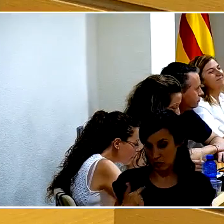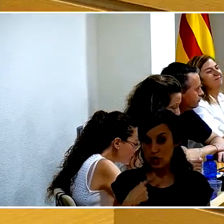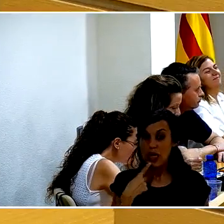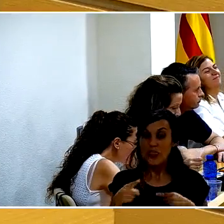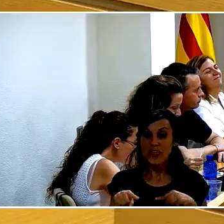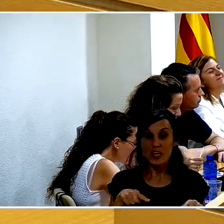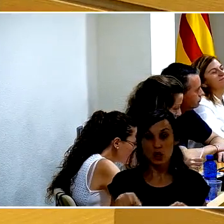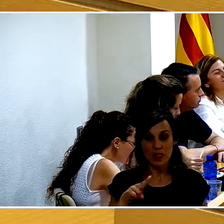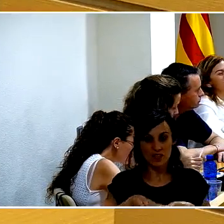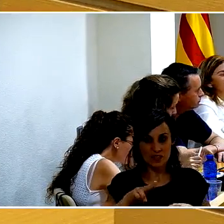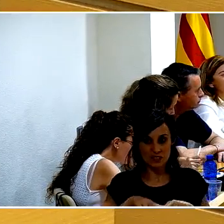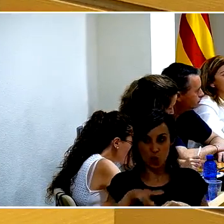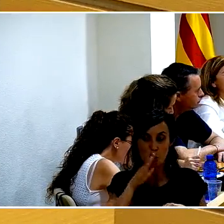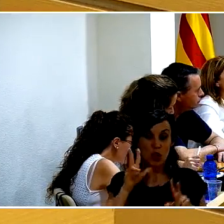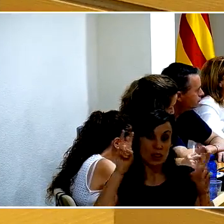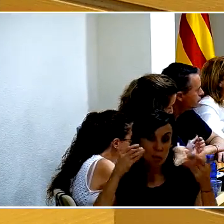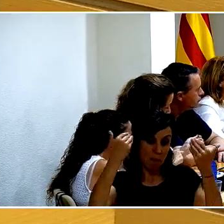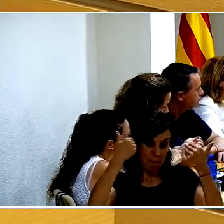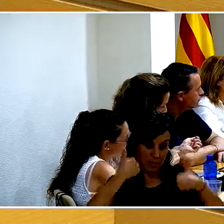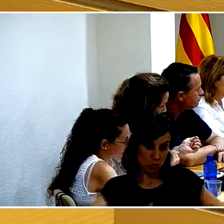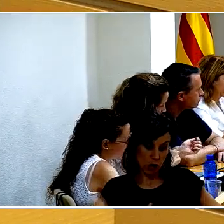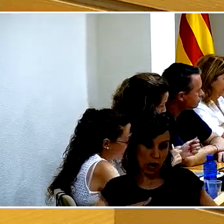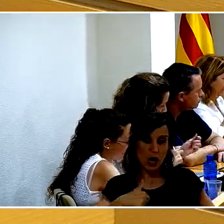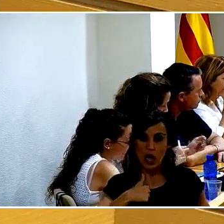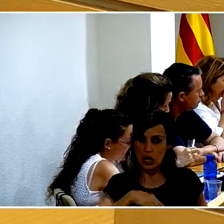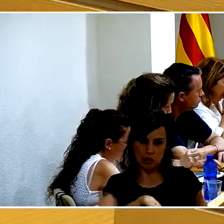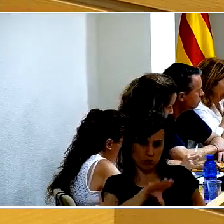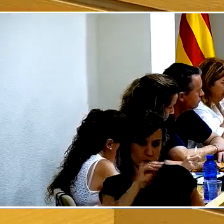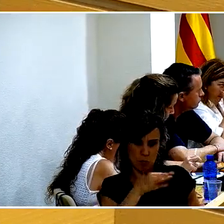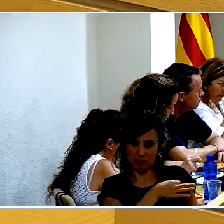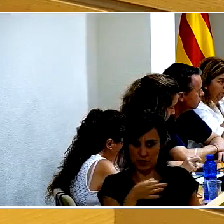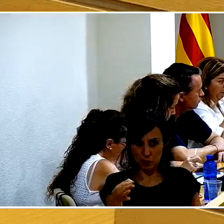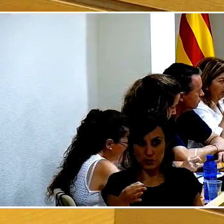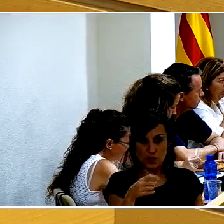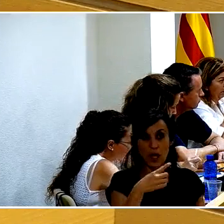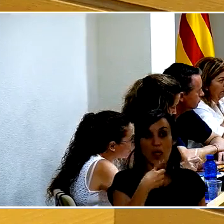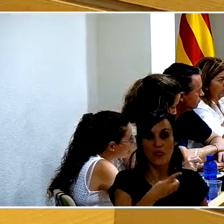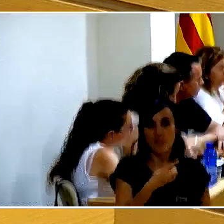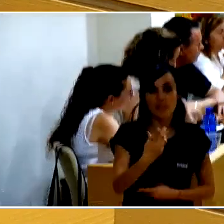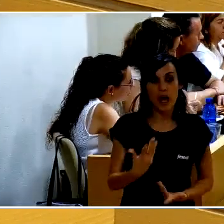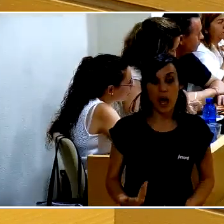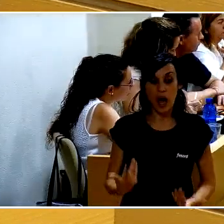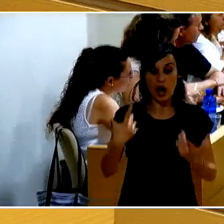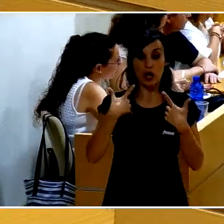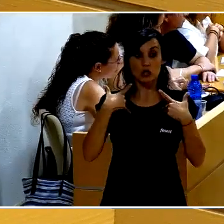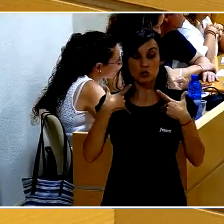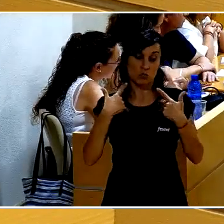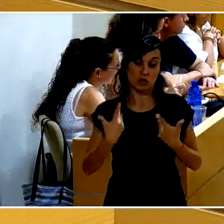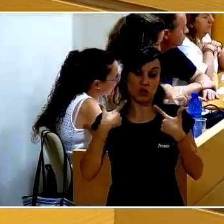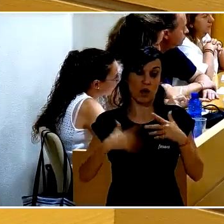director de festejos, por razones personales que este grupo comprende perfectamente, ha decidido no asumir esa gran responsabilidad que